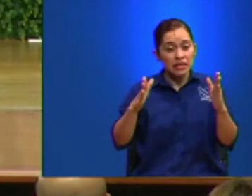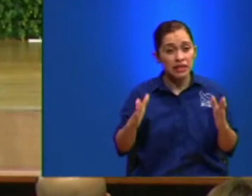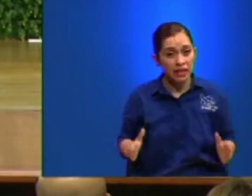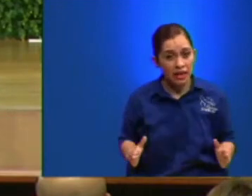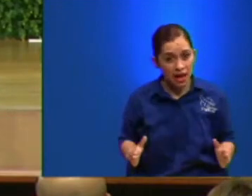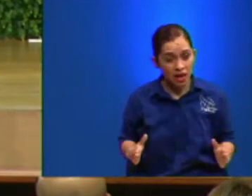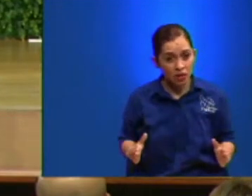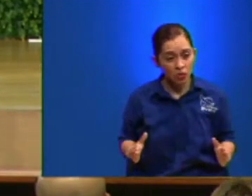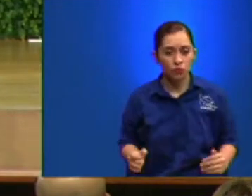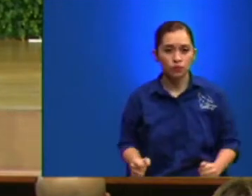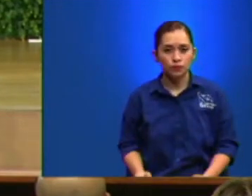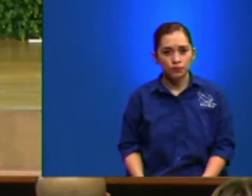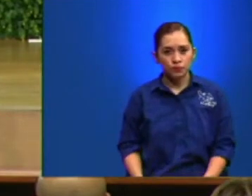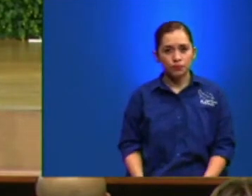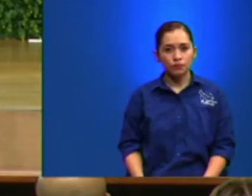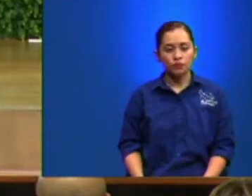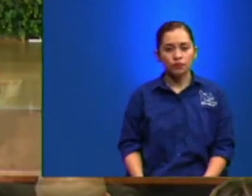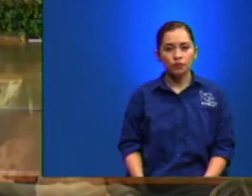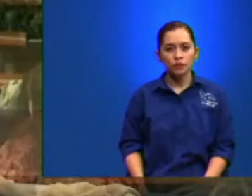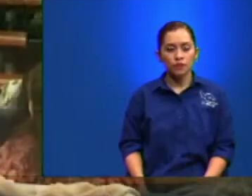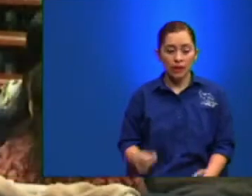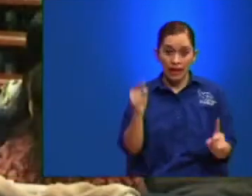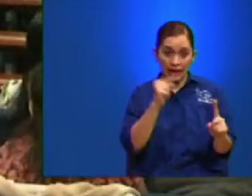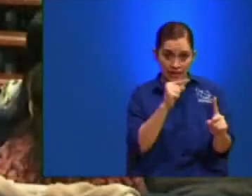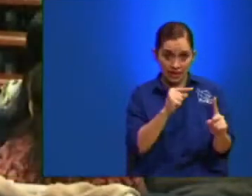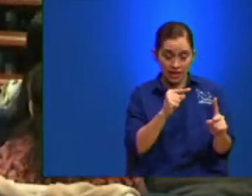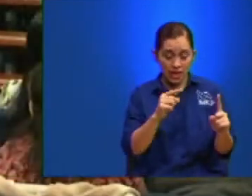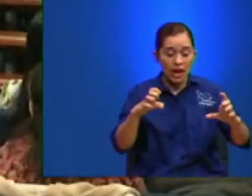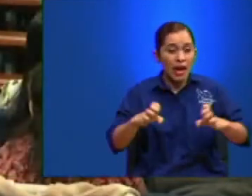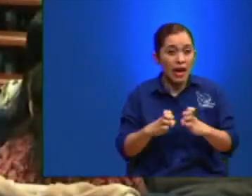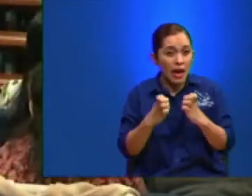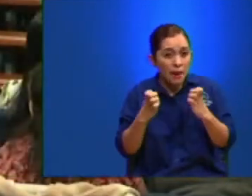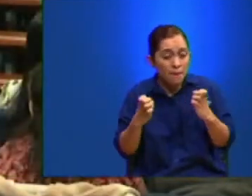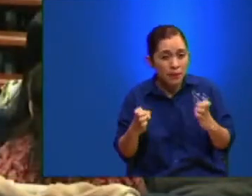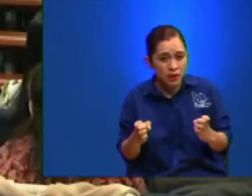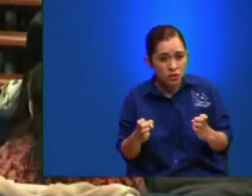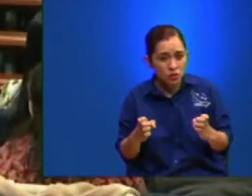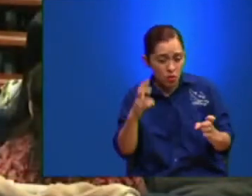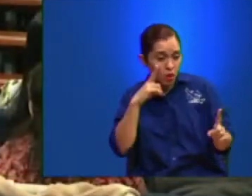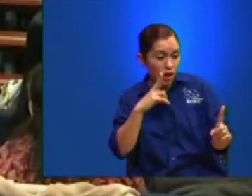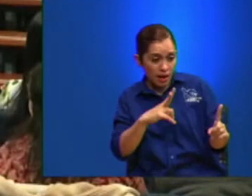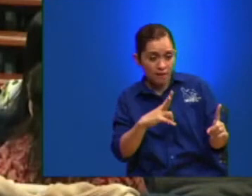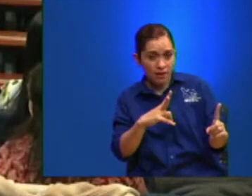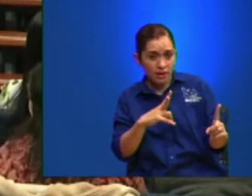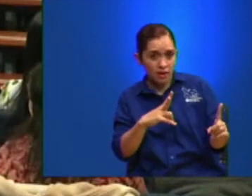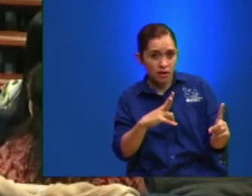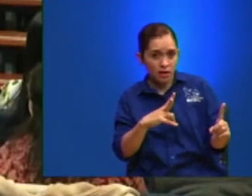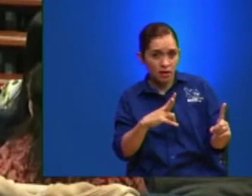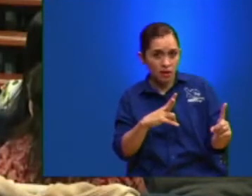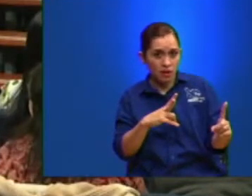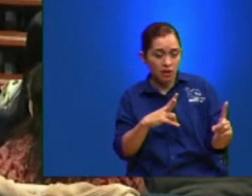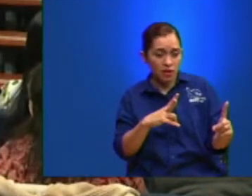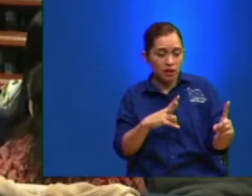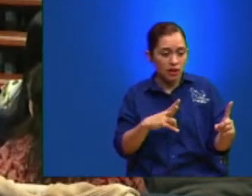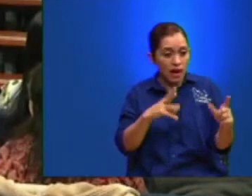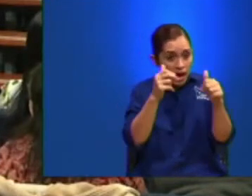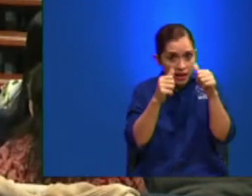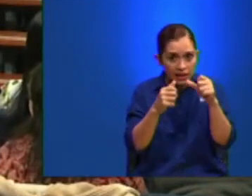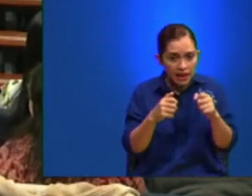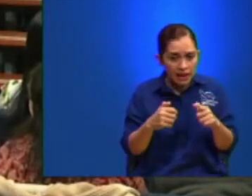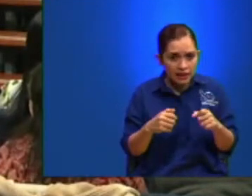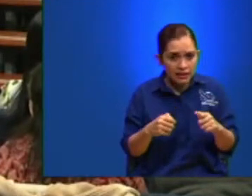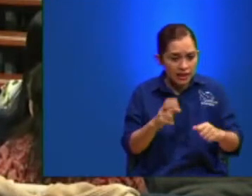caída de adán empezó a chequear toda la genealogía se hizo una línea de tiempo es sin